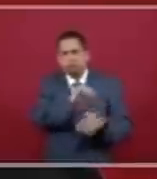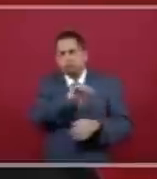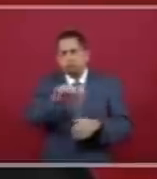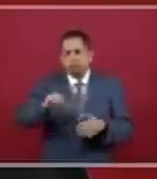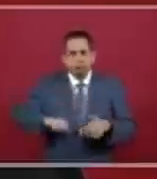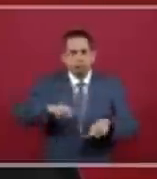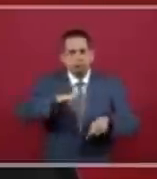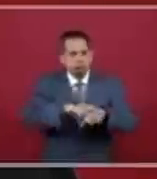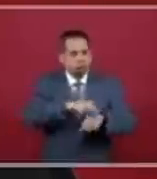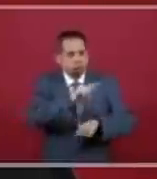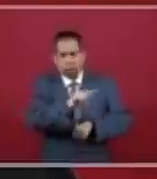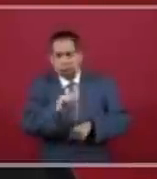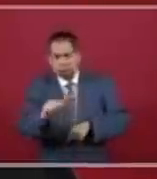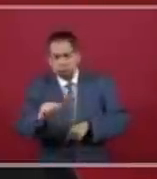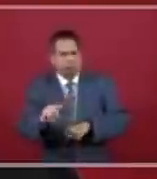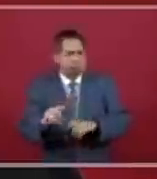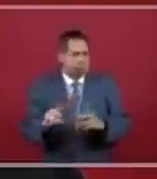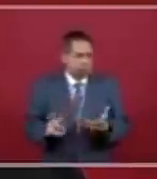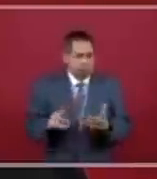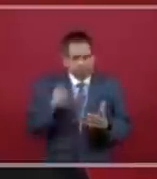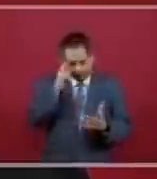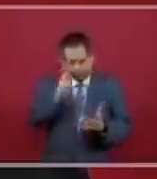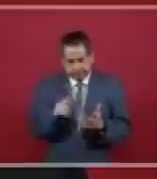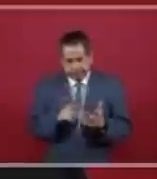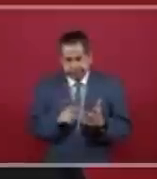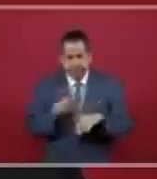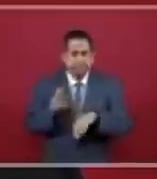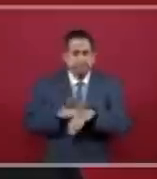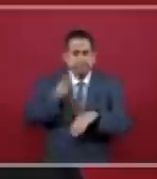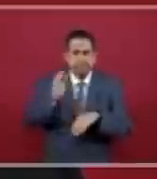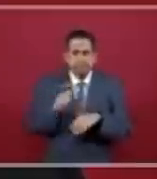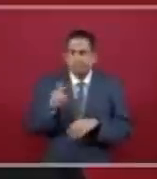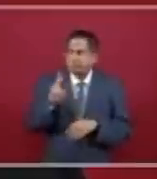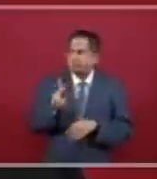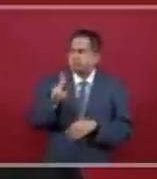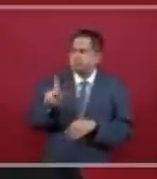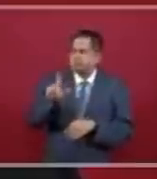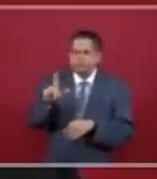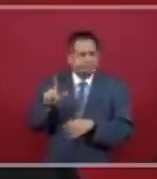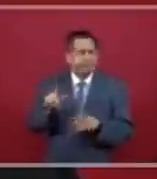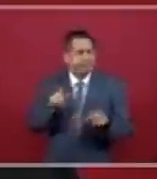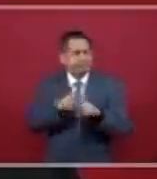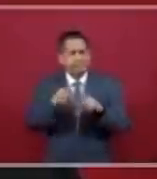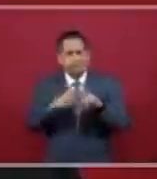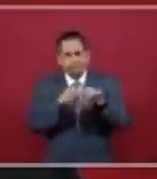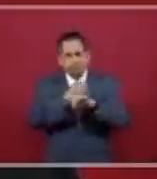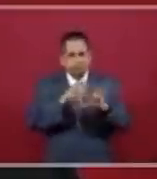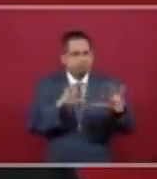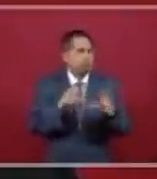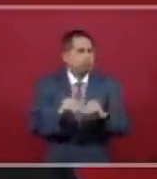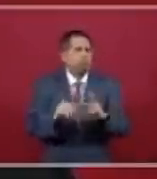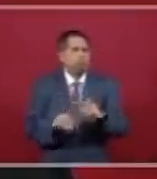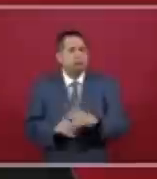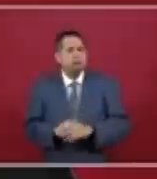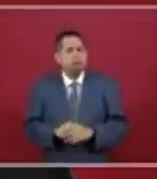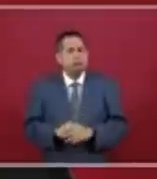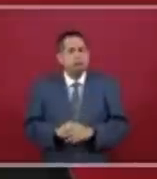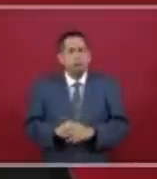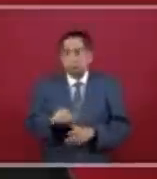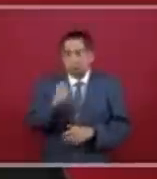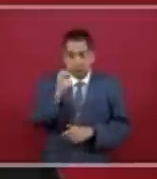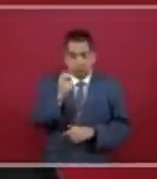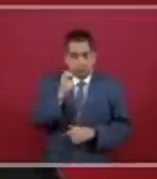para traer PPLs de los estados. Esto